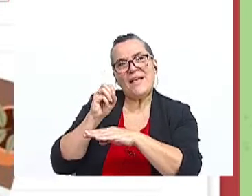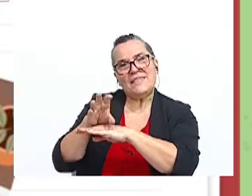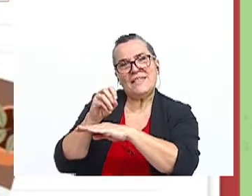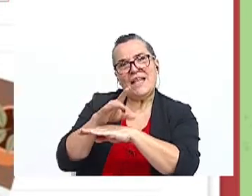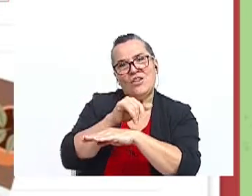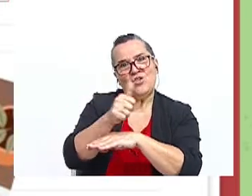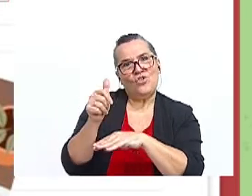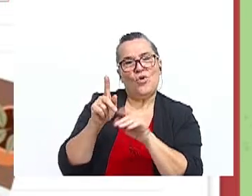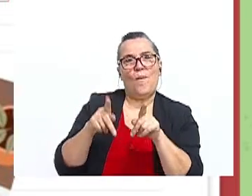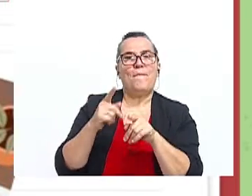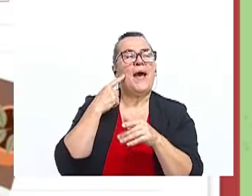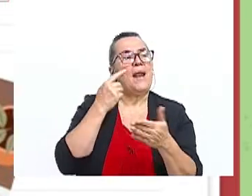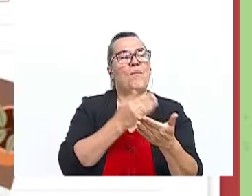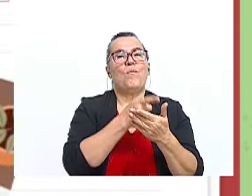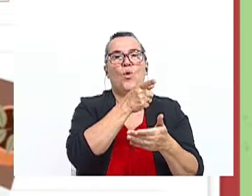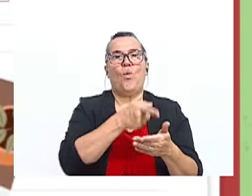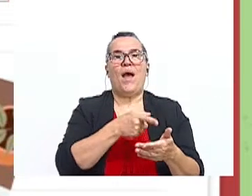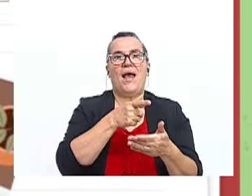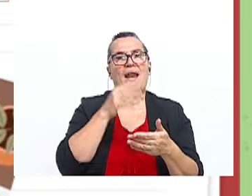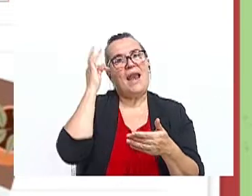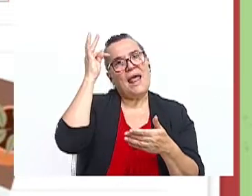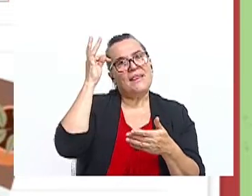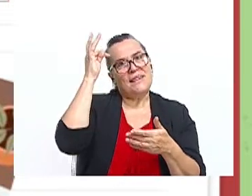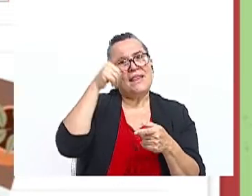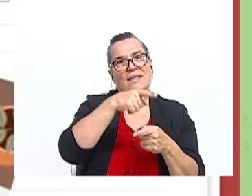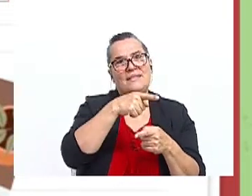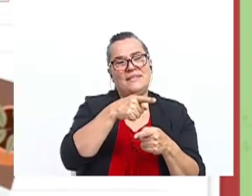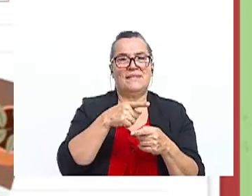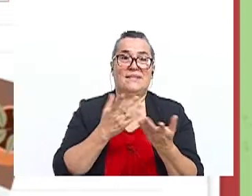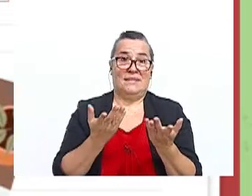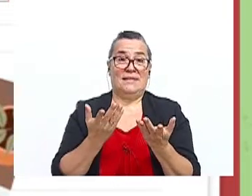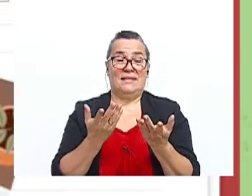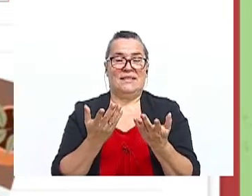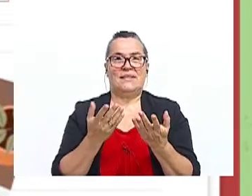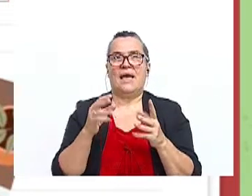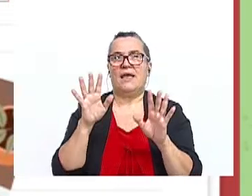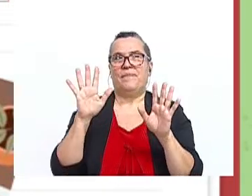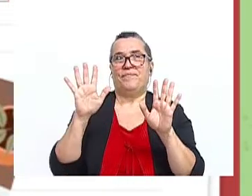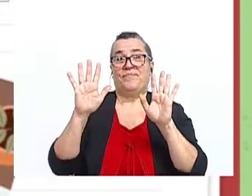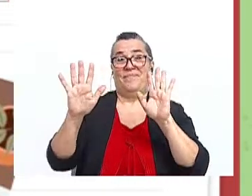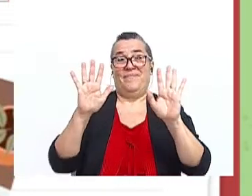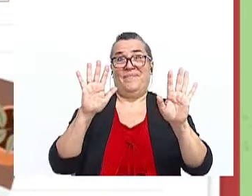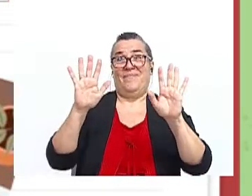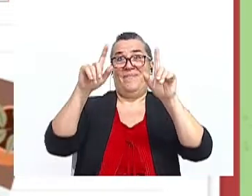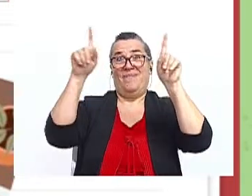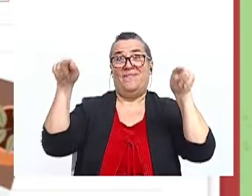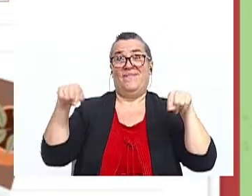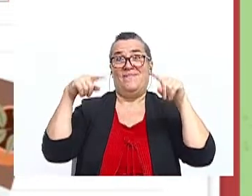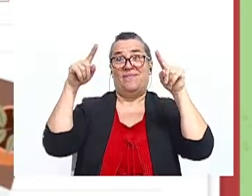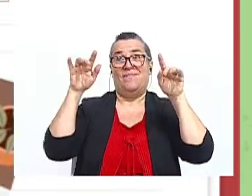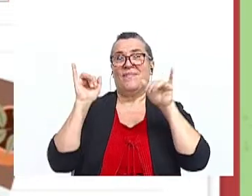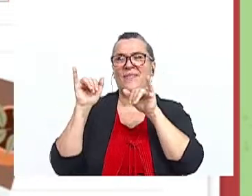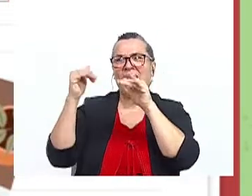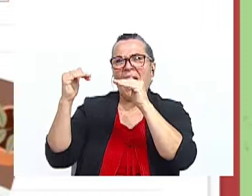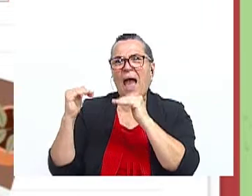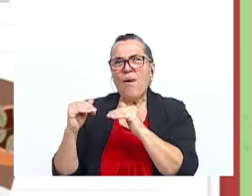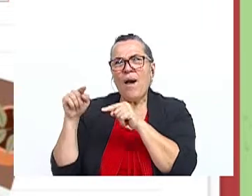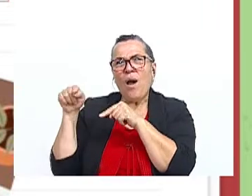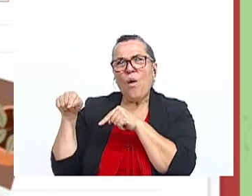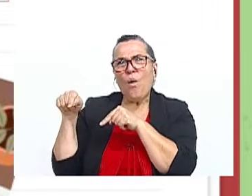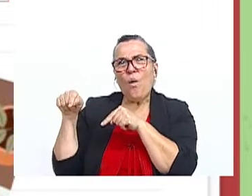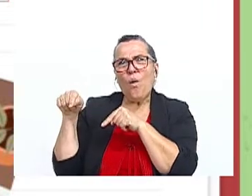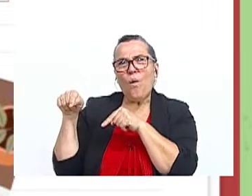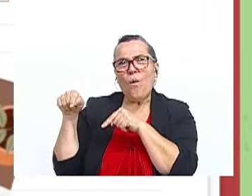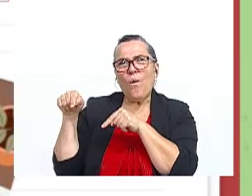tesis inicial. Ahí podemos ver dos imágenes. En la de abajo hay una persona que va a iniciar